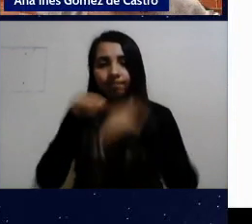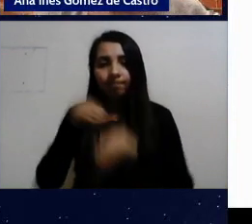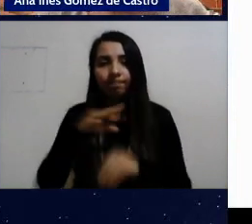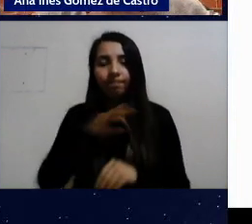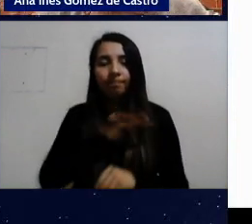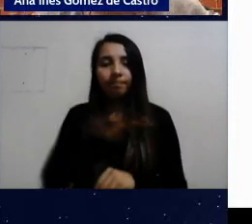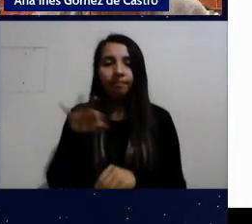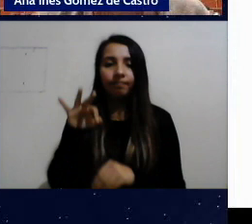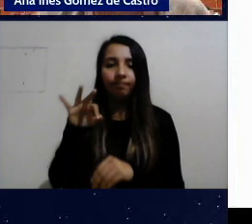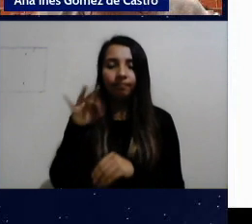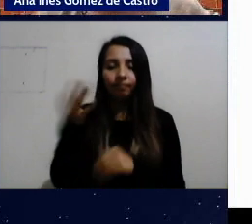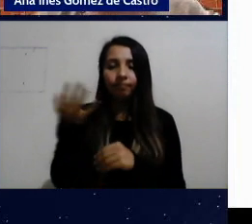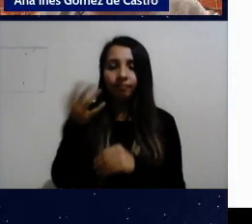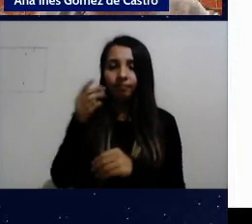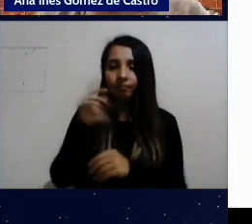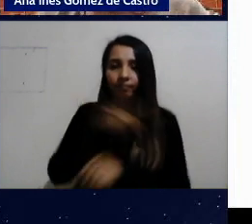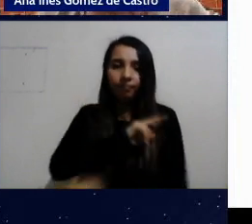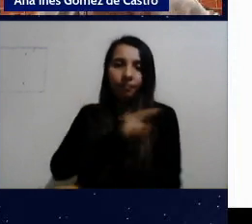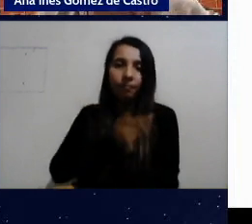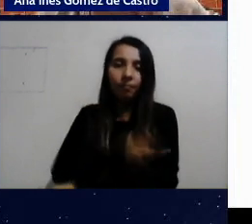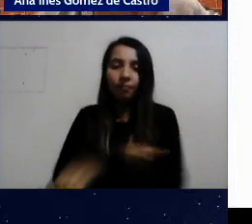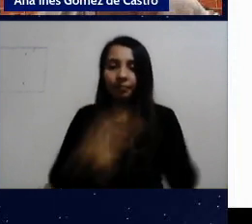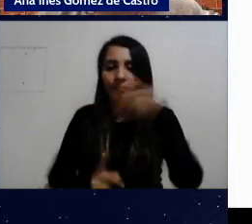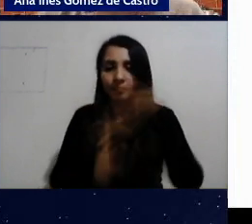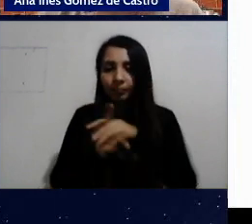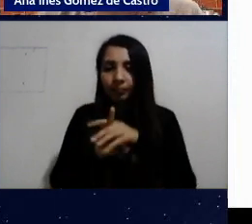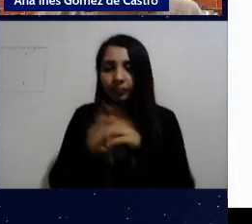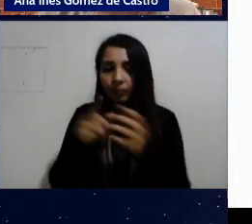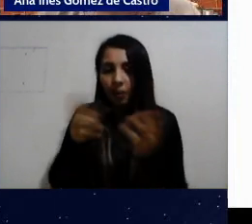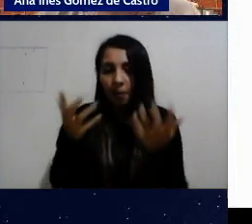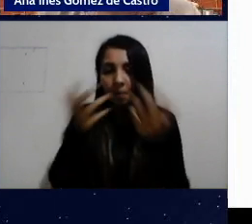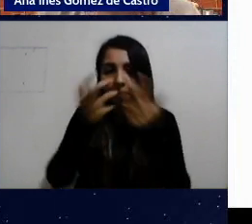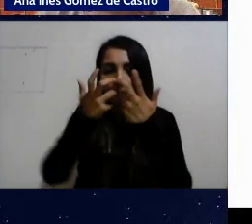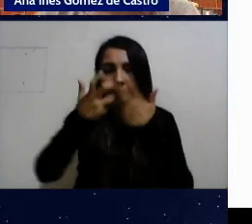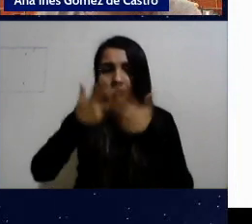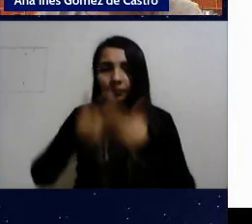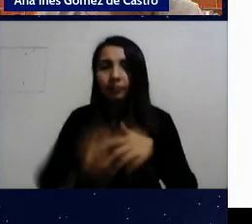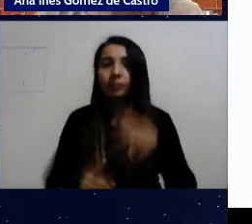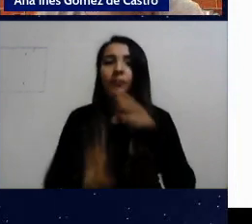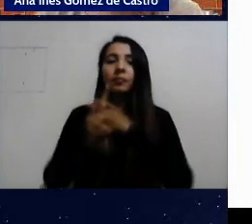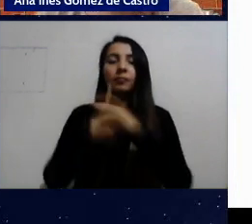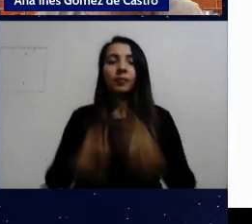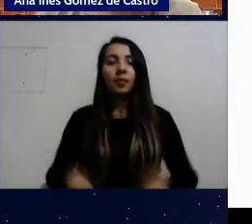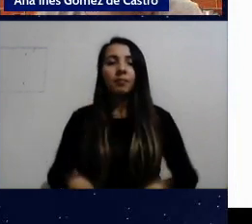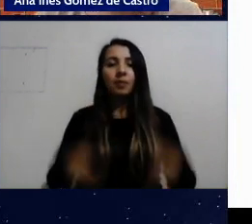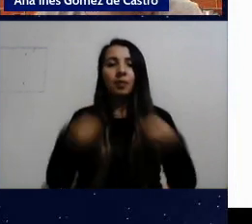aminoácidos de los que se generan las proteínas, de los cuales se acaban generando los seres vivos,